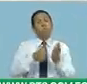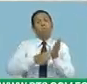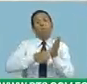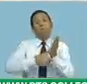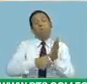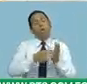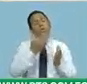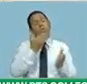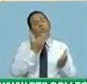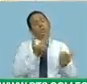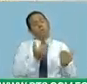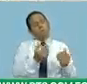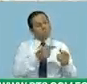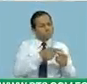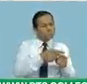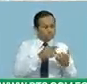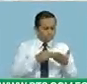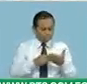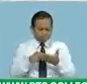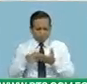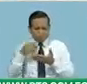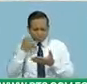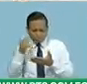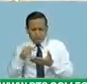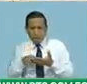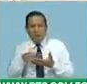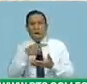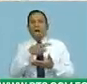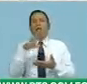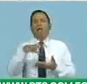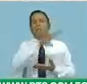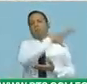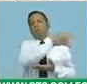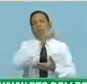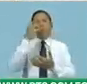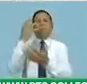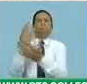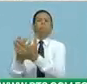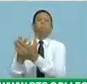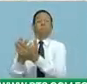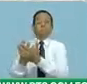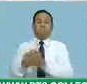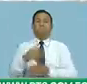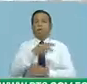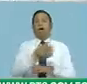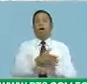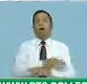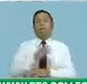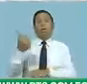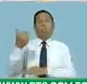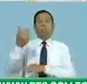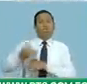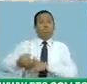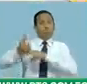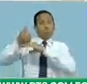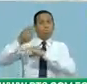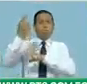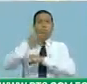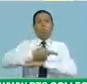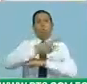muestran que tienen boletas de detención, por lo cual se ha tomado y se ha adoptado el procedimiento adecuado poniéndoles a órdenes de la autoridad que los